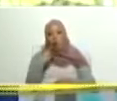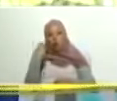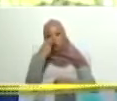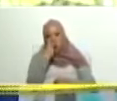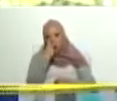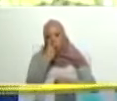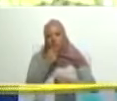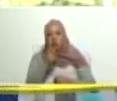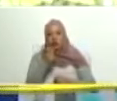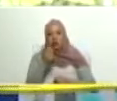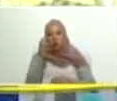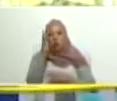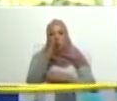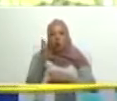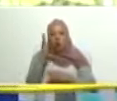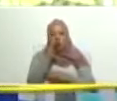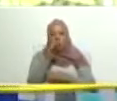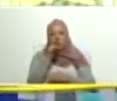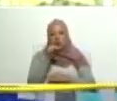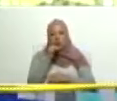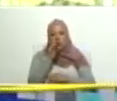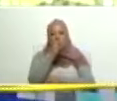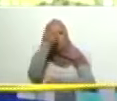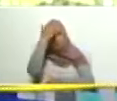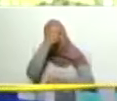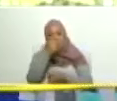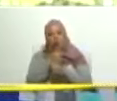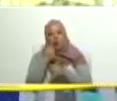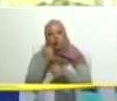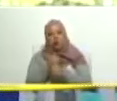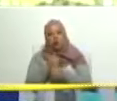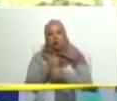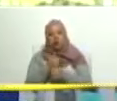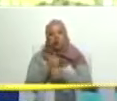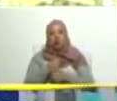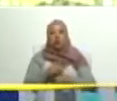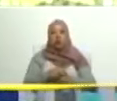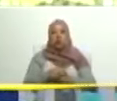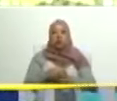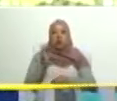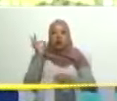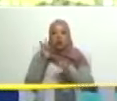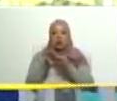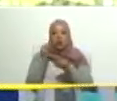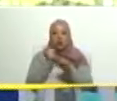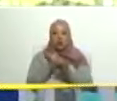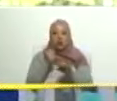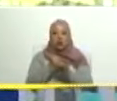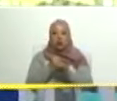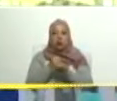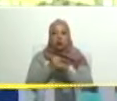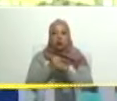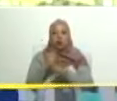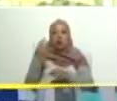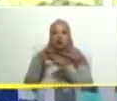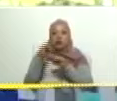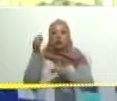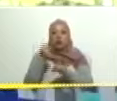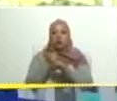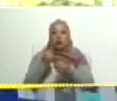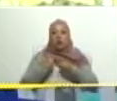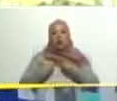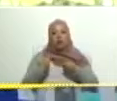odontólogos, bioanalistas, enfermeras, enfermeros, etcétera, etcétera, etcétera, que